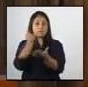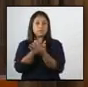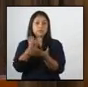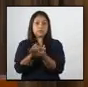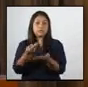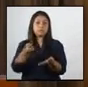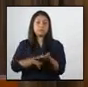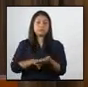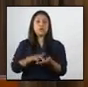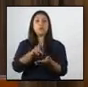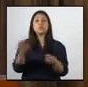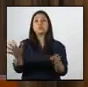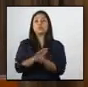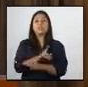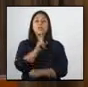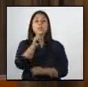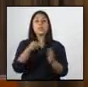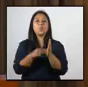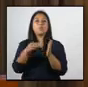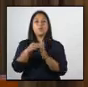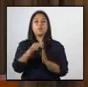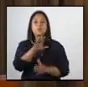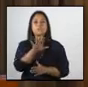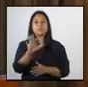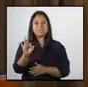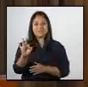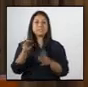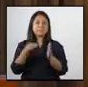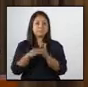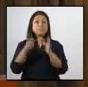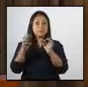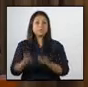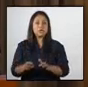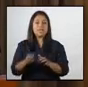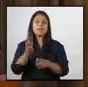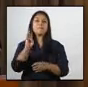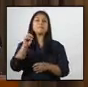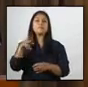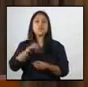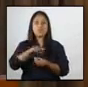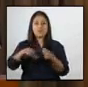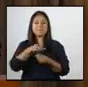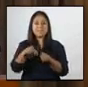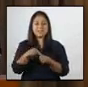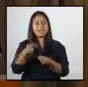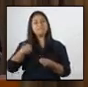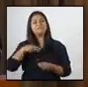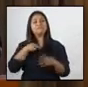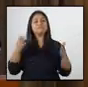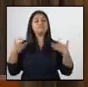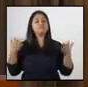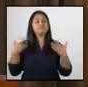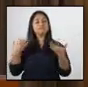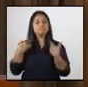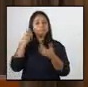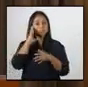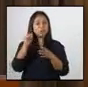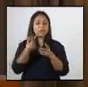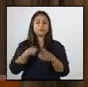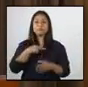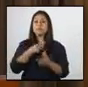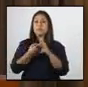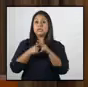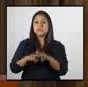un total de un millón 53 mil personas en el bono familia y estamos muy contentos porque iniciamos en